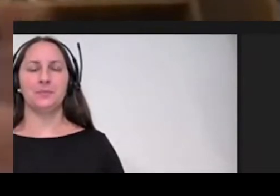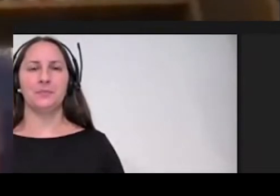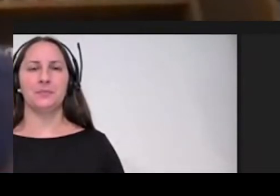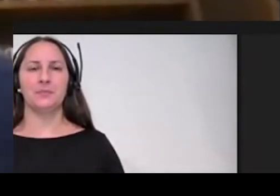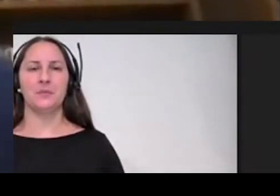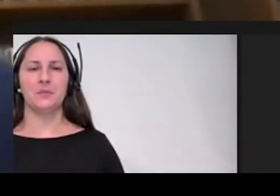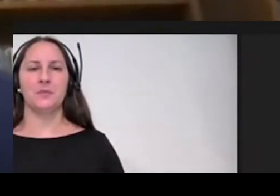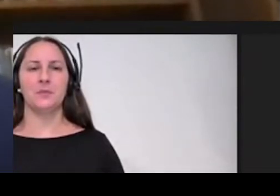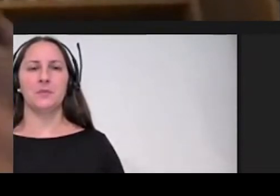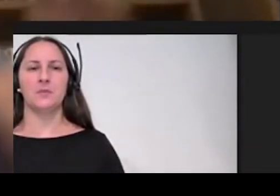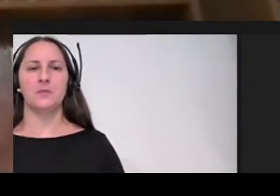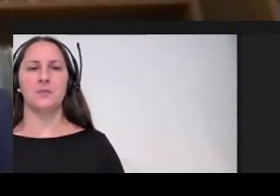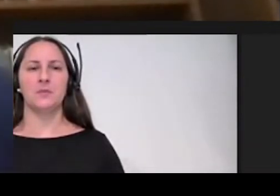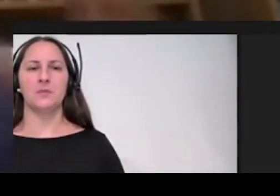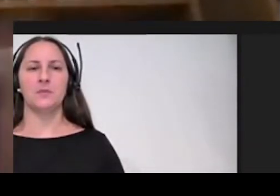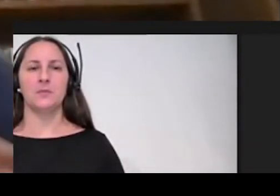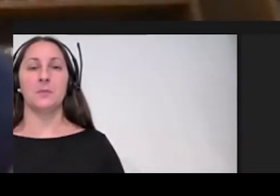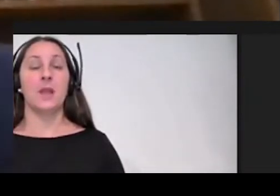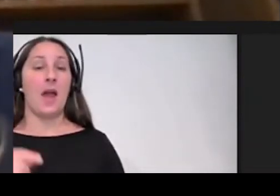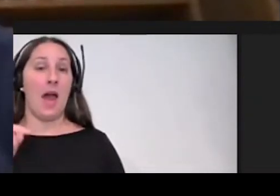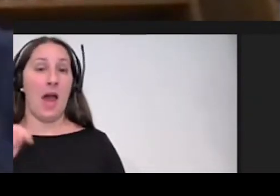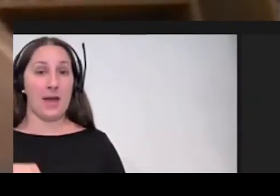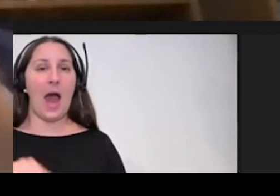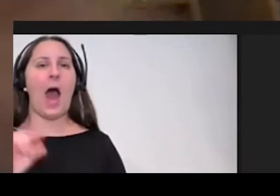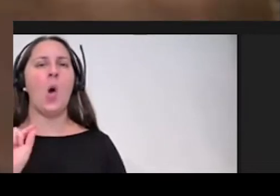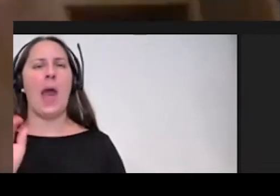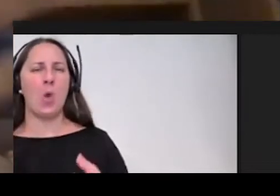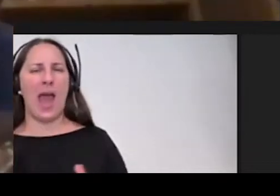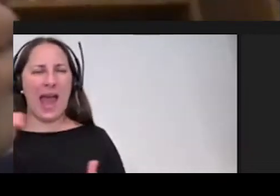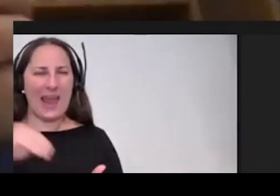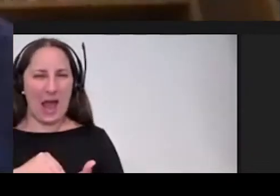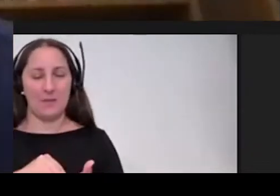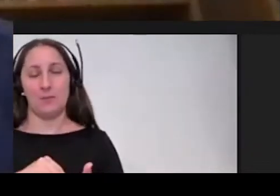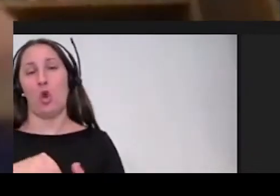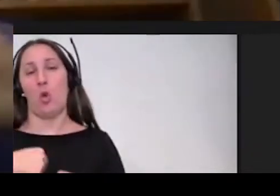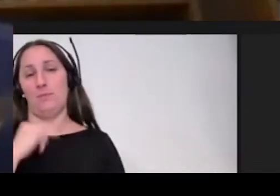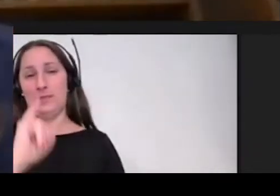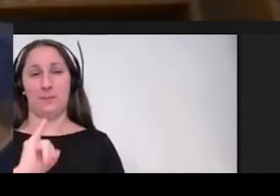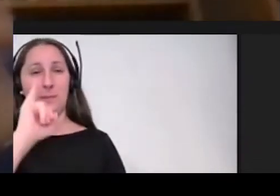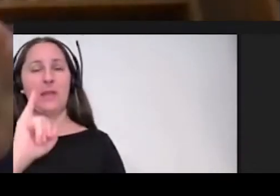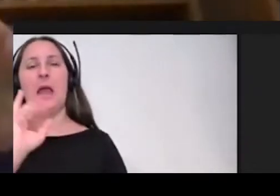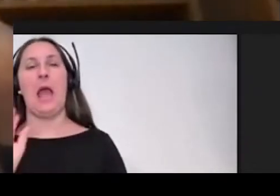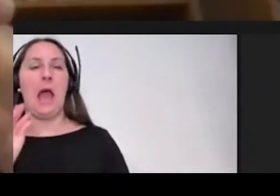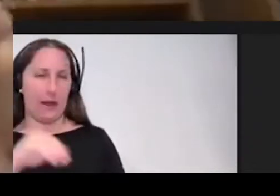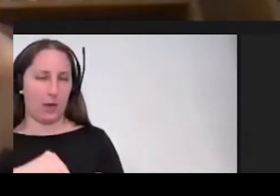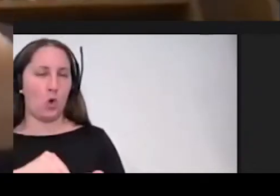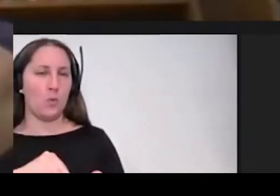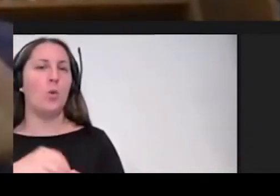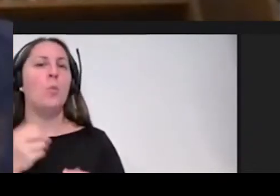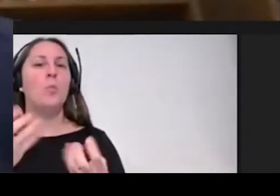me voy a permitir mechar, ¿no?, dentro de lo que tenía, porque es muy interesante cómo surgió